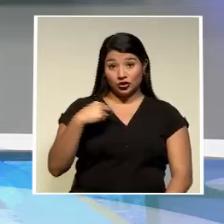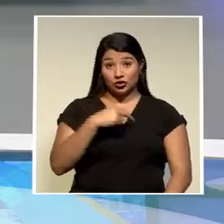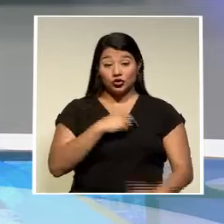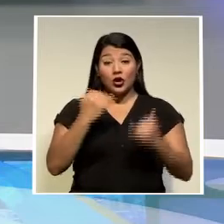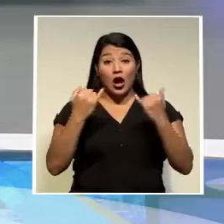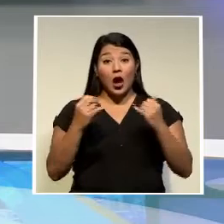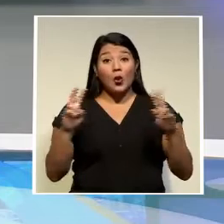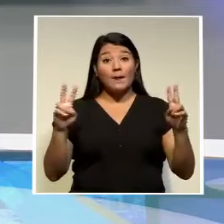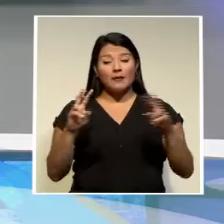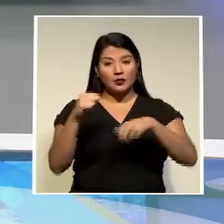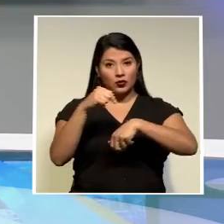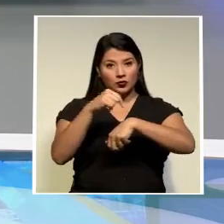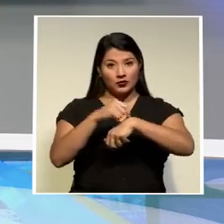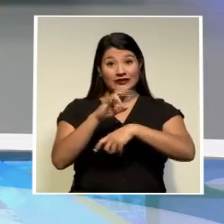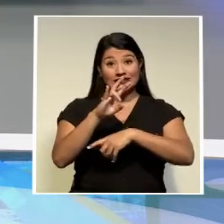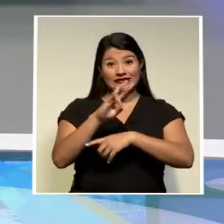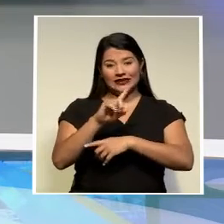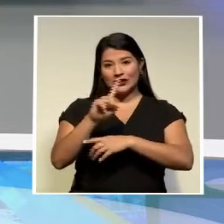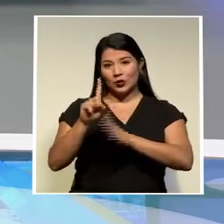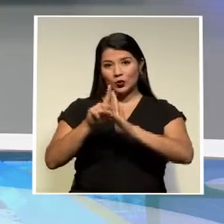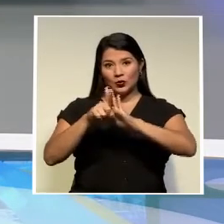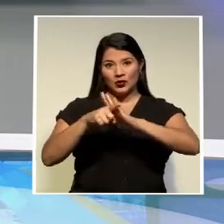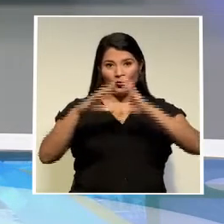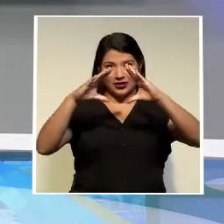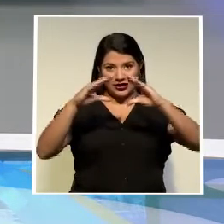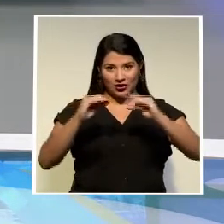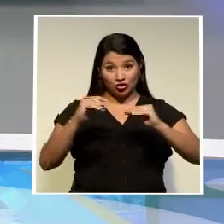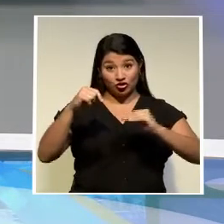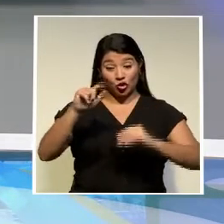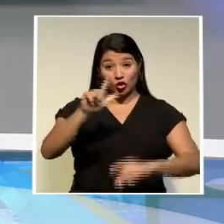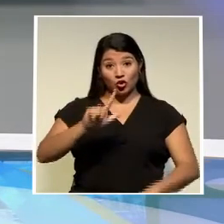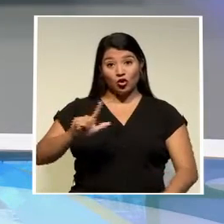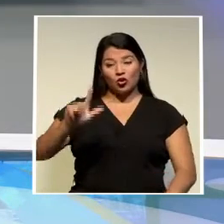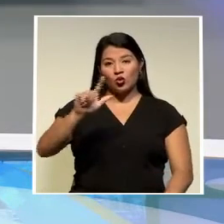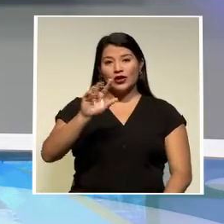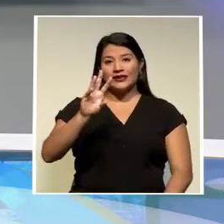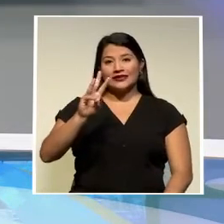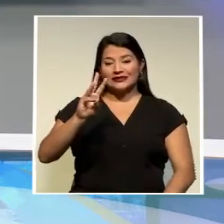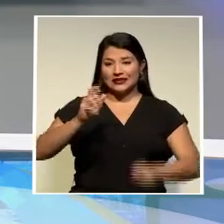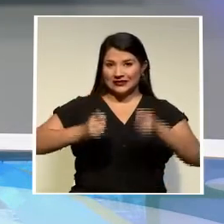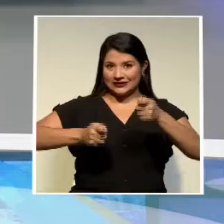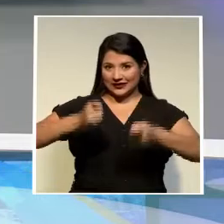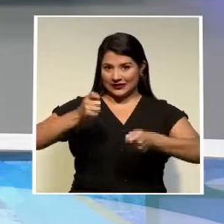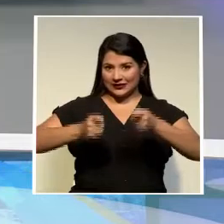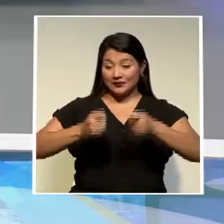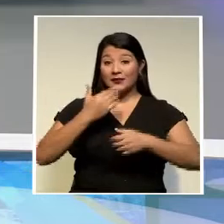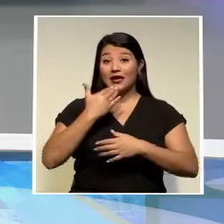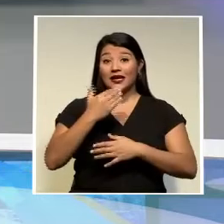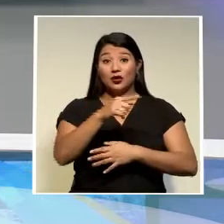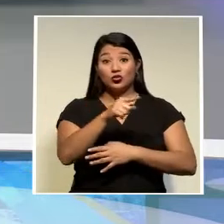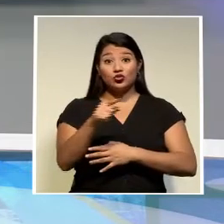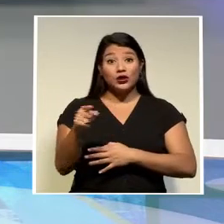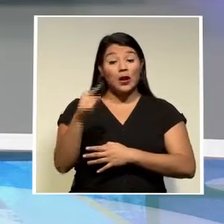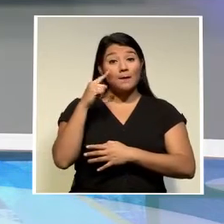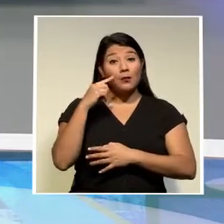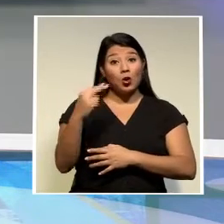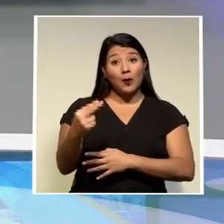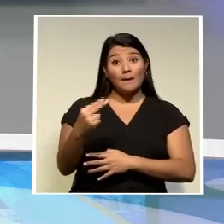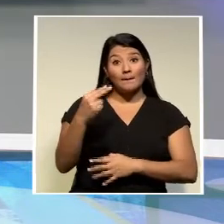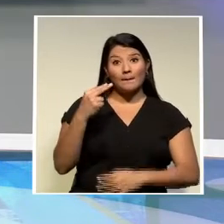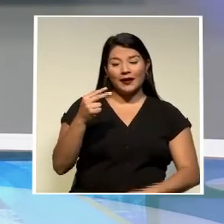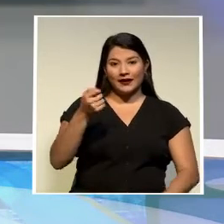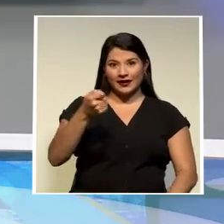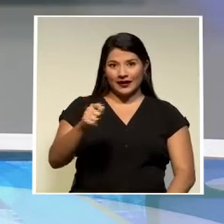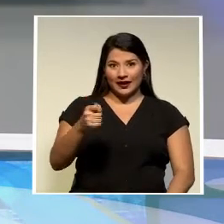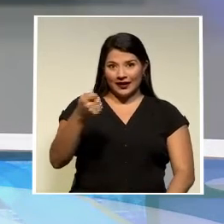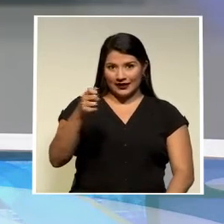vivo 7 de la noche con un minuto de este lunes 6 de septiembre gracias por informarse con la